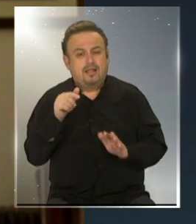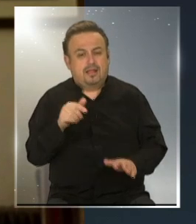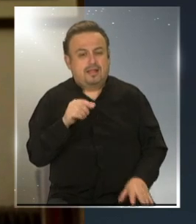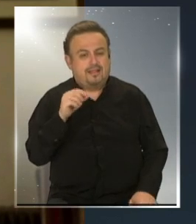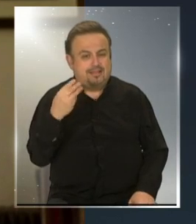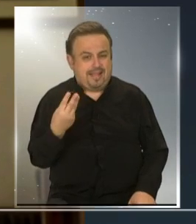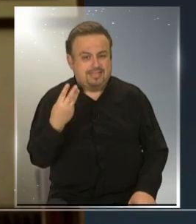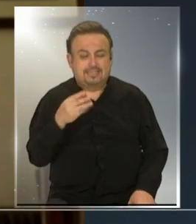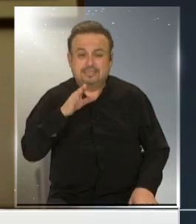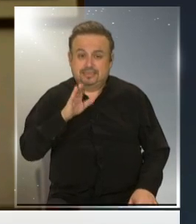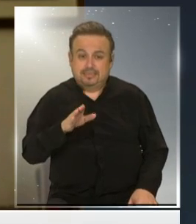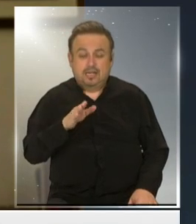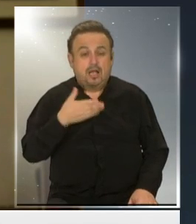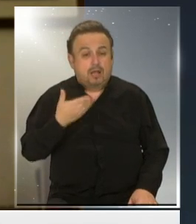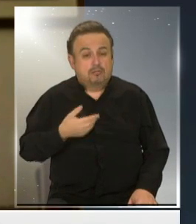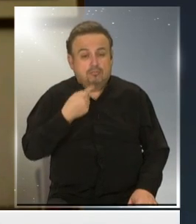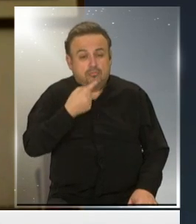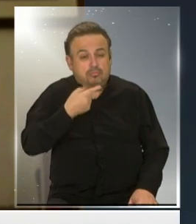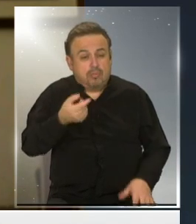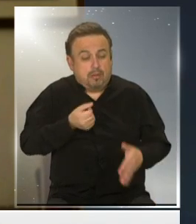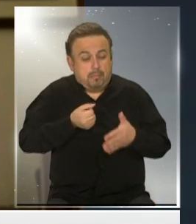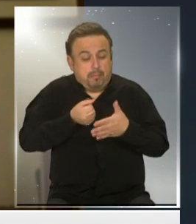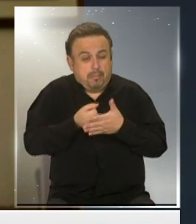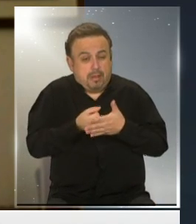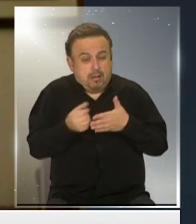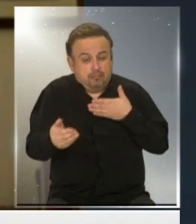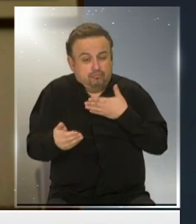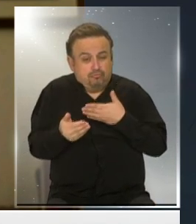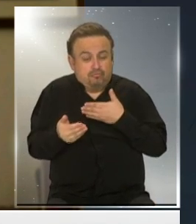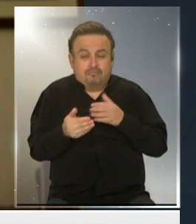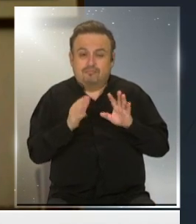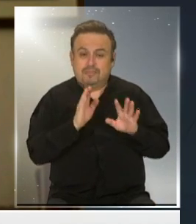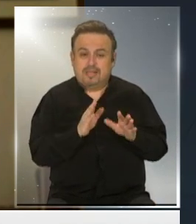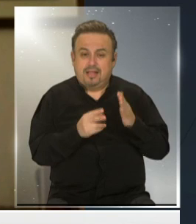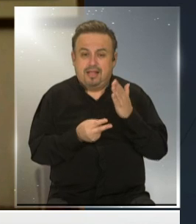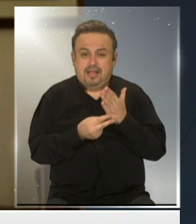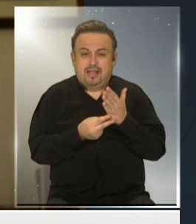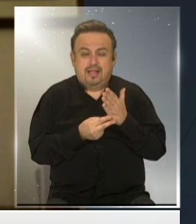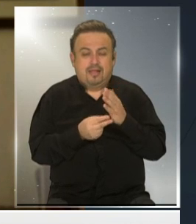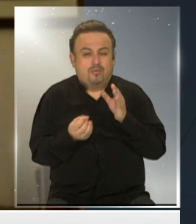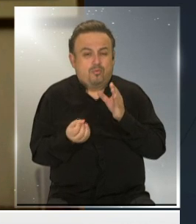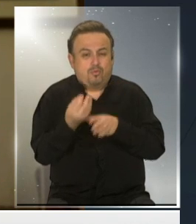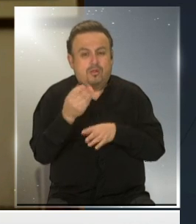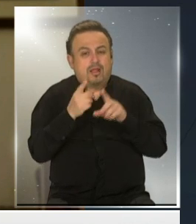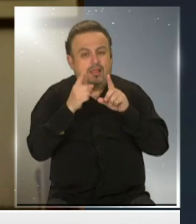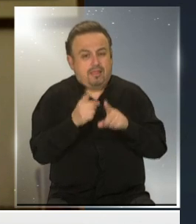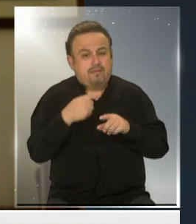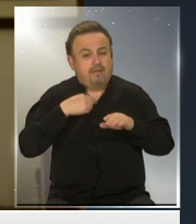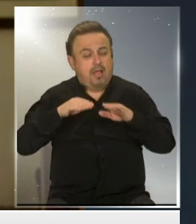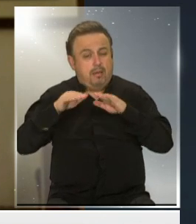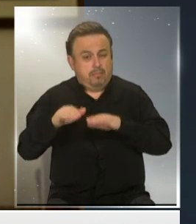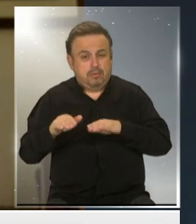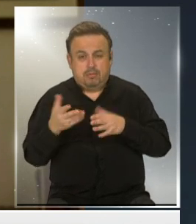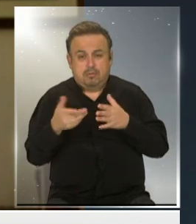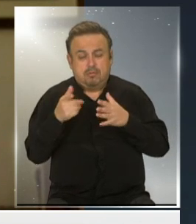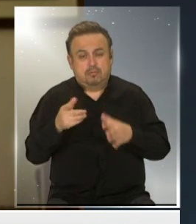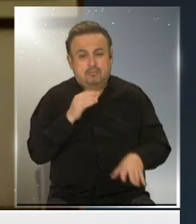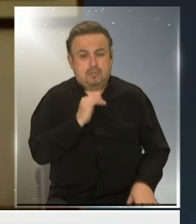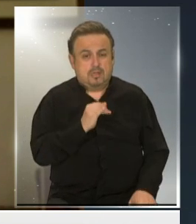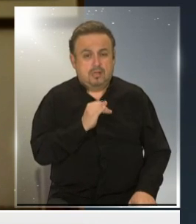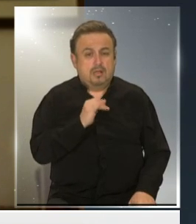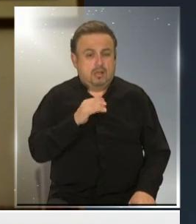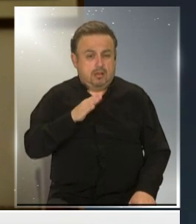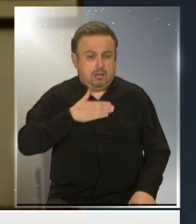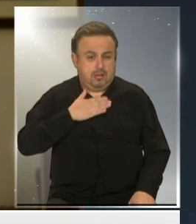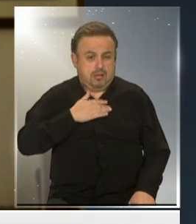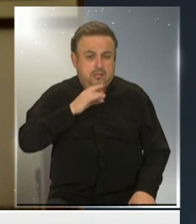por lo tanto nuevamente cuando estamos hablando de plazos muy acotados son tecnologías emergentes que debemos apoyar, en particular si son